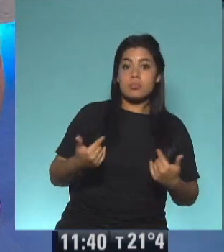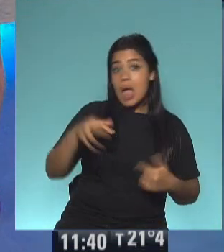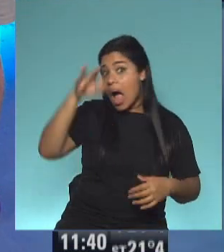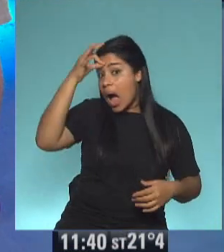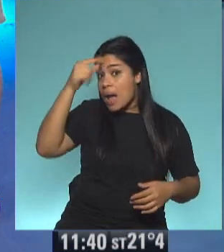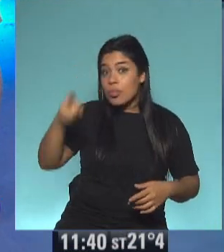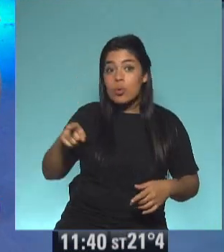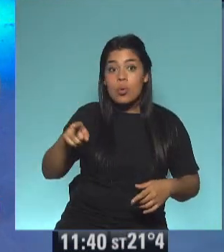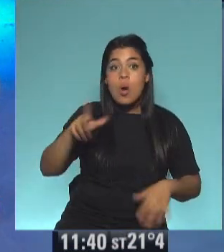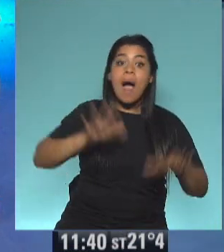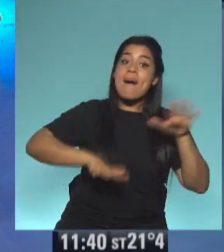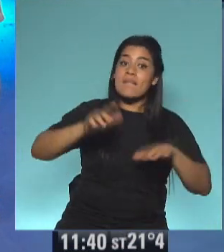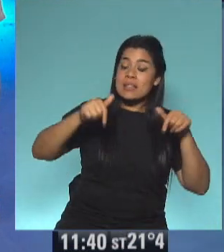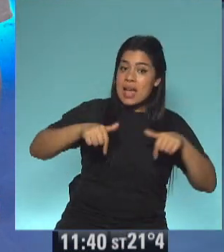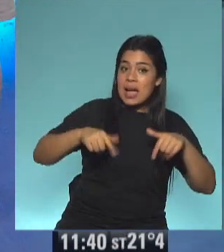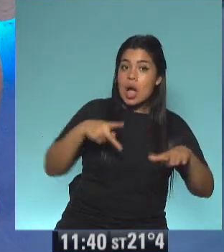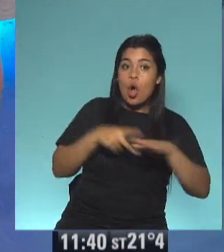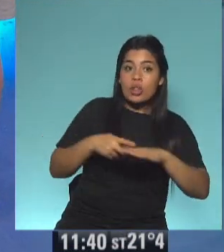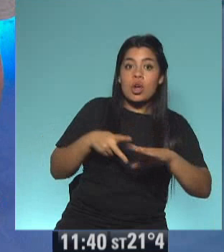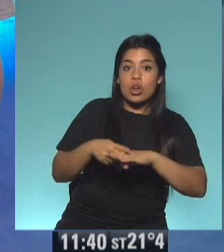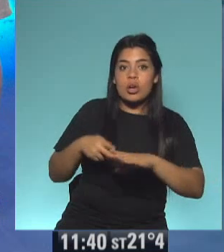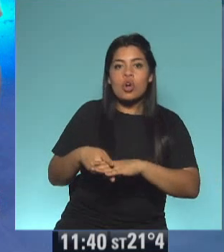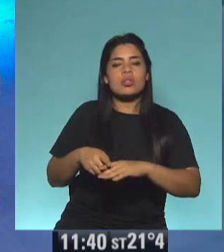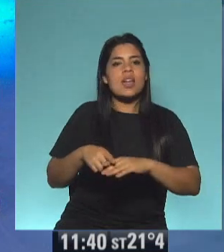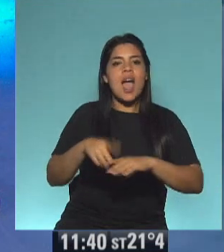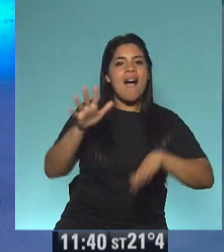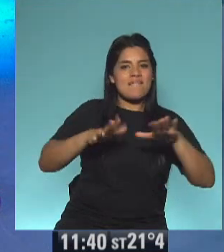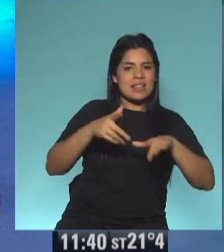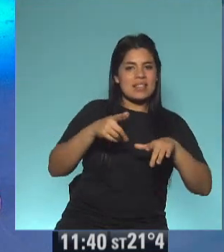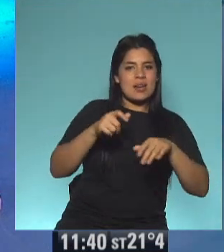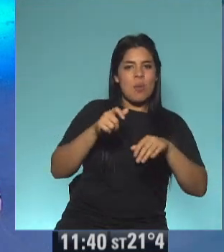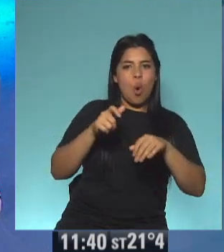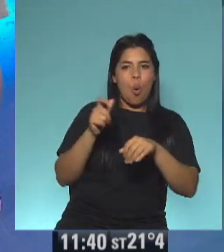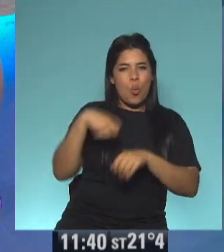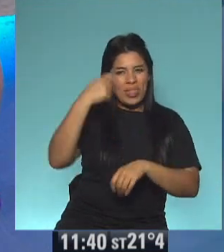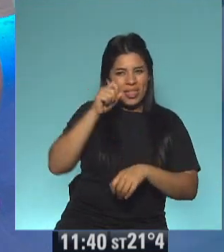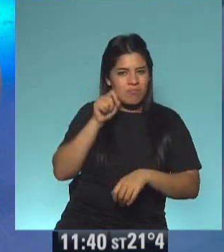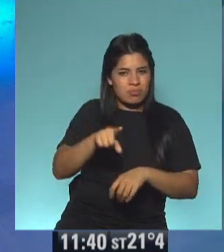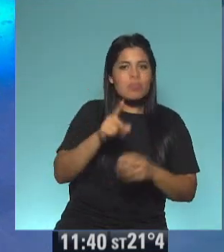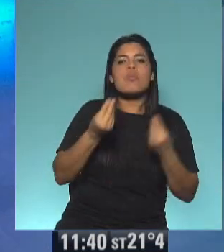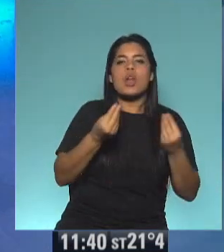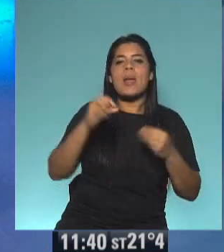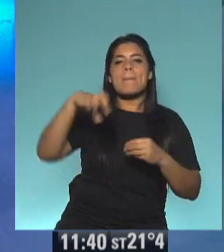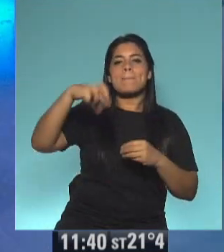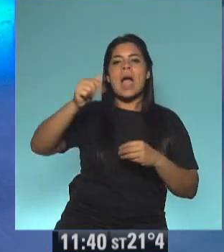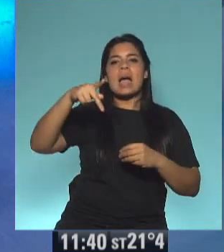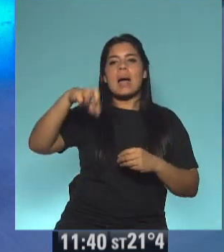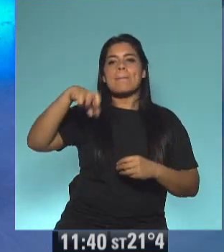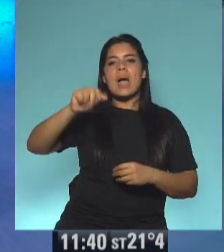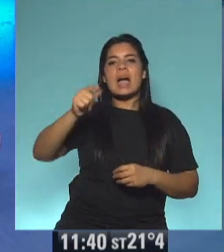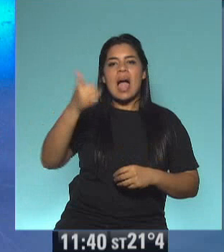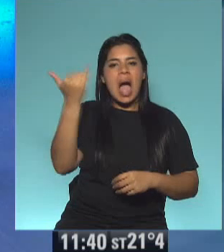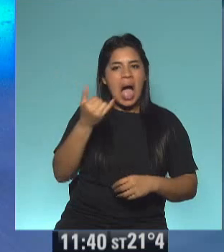que solemos escuchar acá en Los Cortes, porque la hicieron en Pacapaca, ¿verdad? Exactamente. Una obra escrita por Hugo Midón,